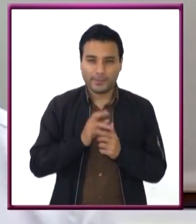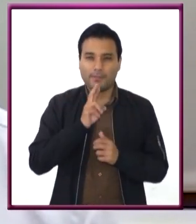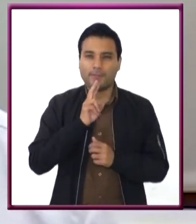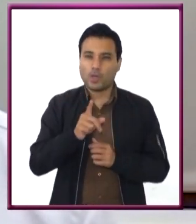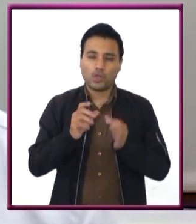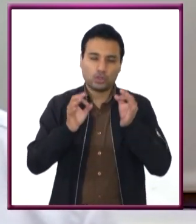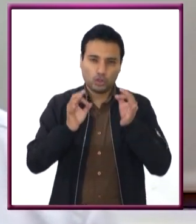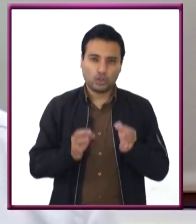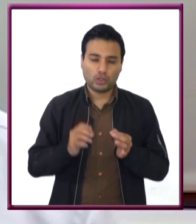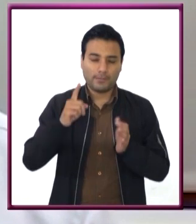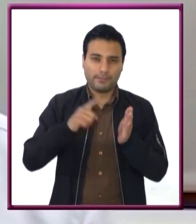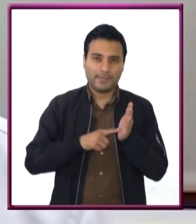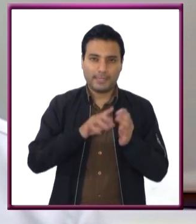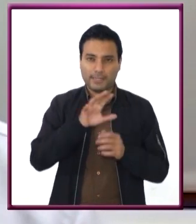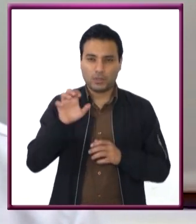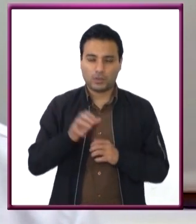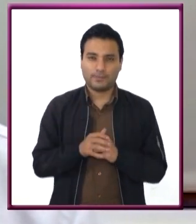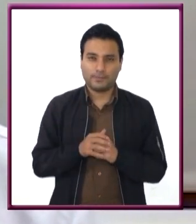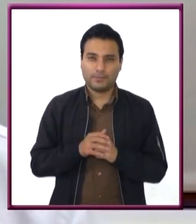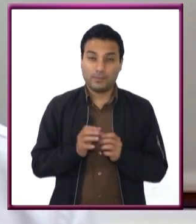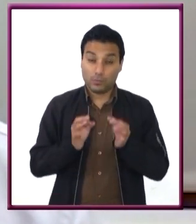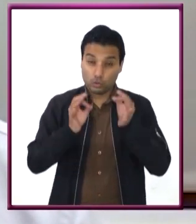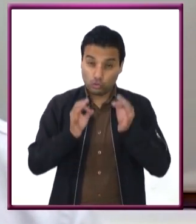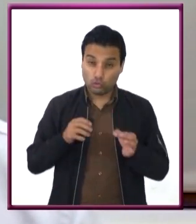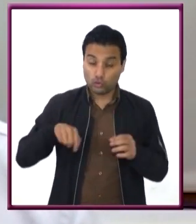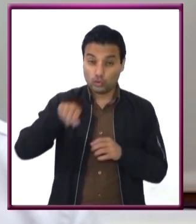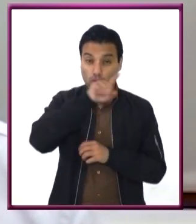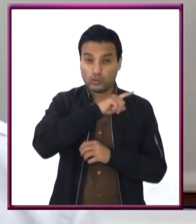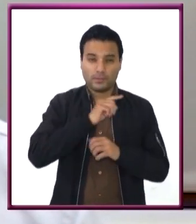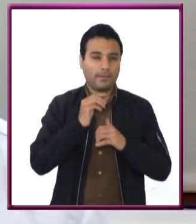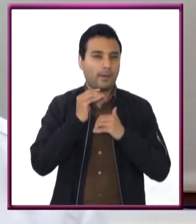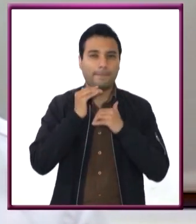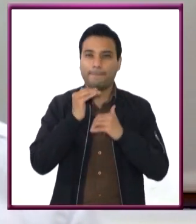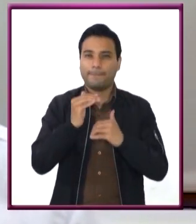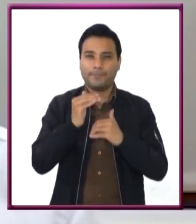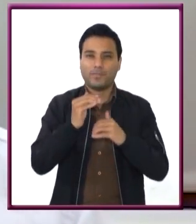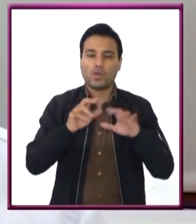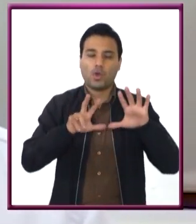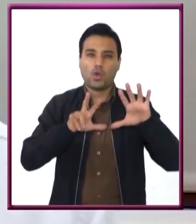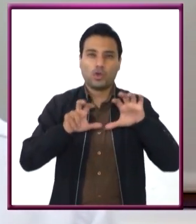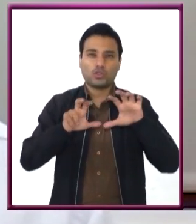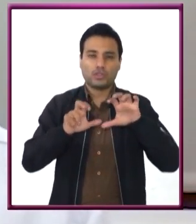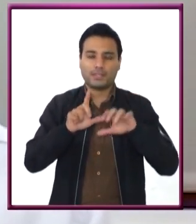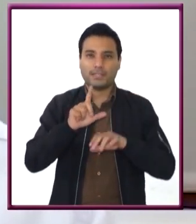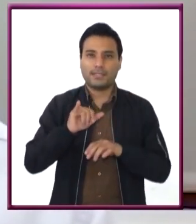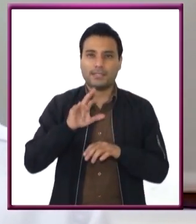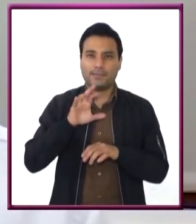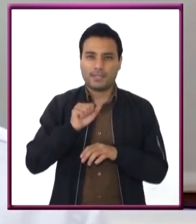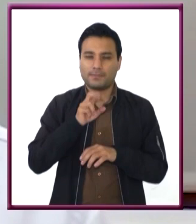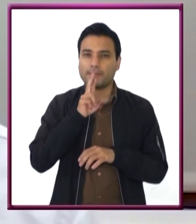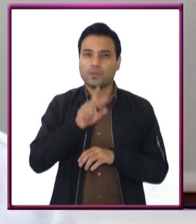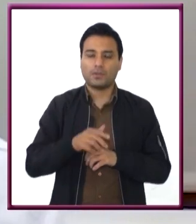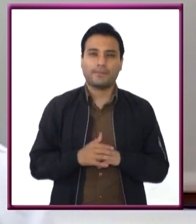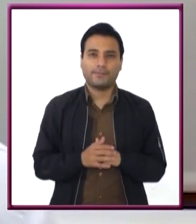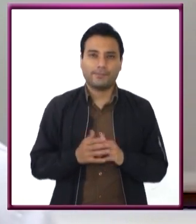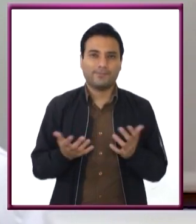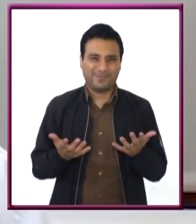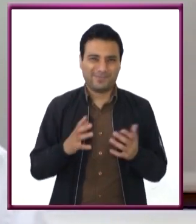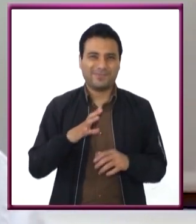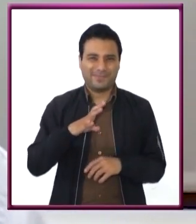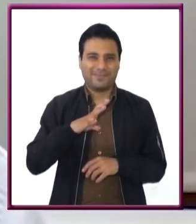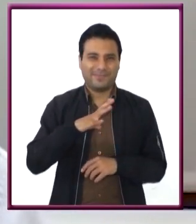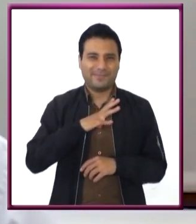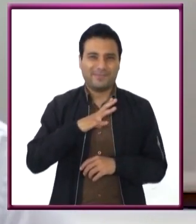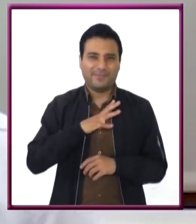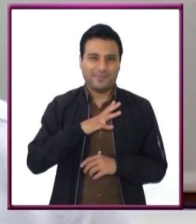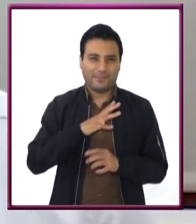a calcular a 1500, pero realmente vamos a establecer un peso máximo de 800 libras. Entonces, hay un